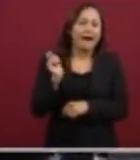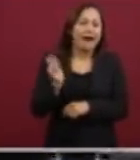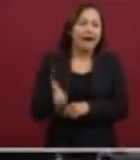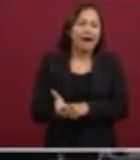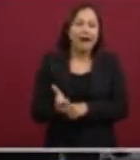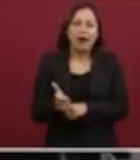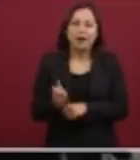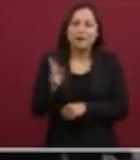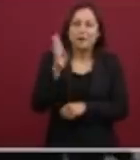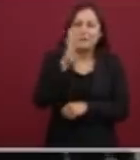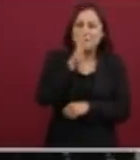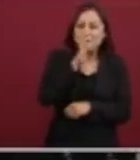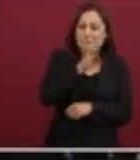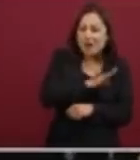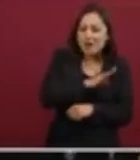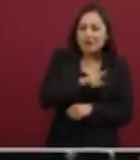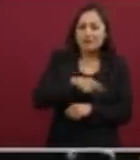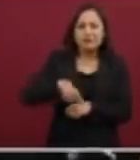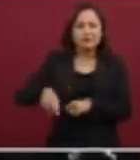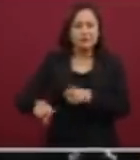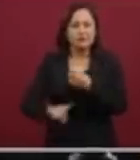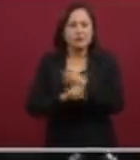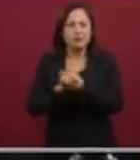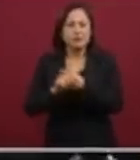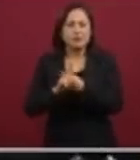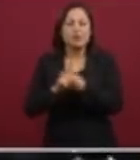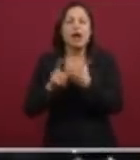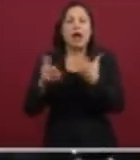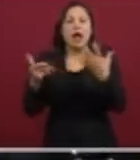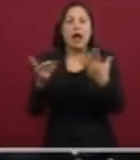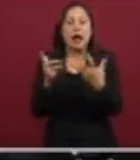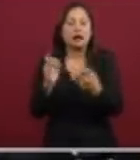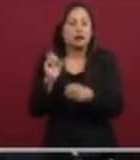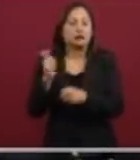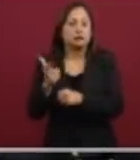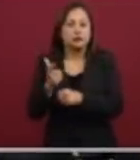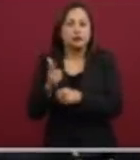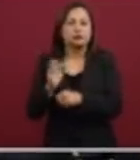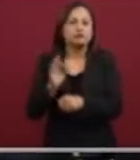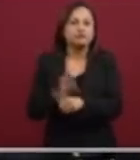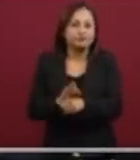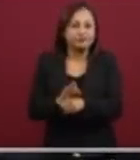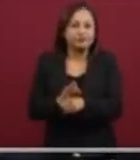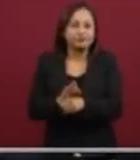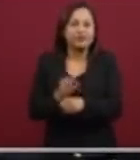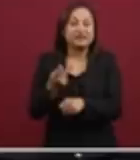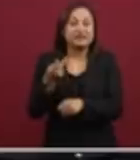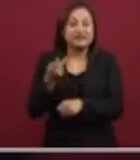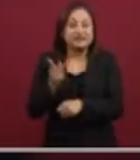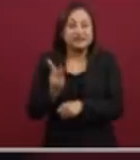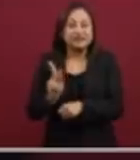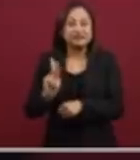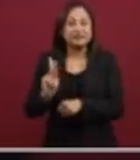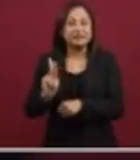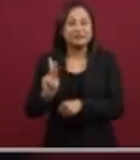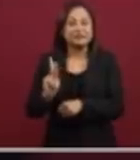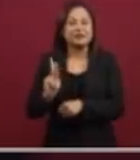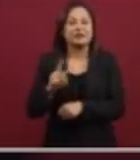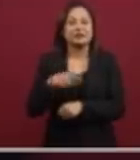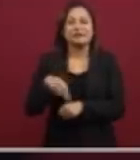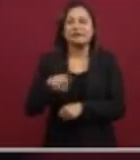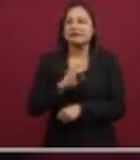Pero existe la preocupación, el temor de que venga otra crisis inducida, otro coma